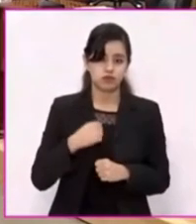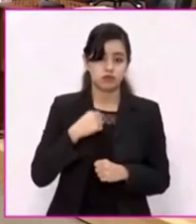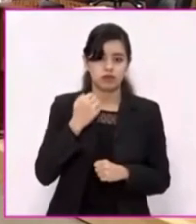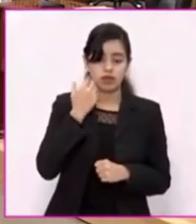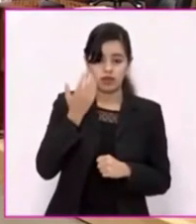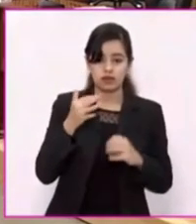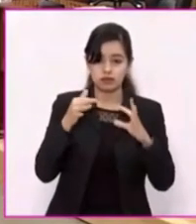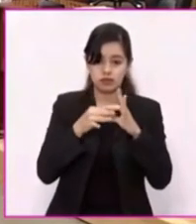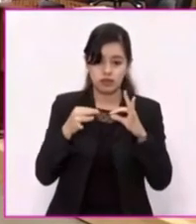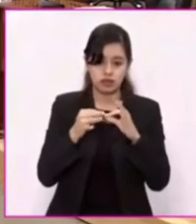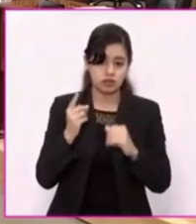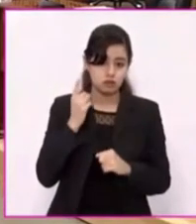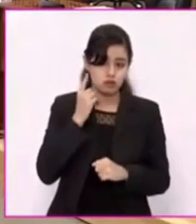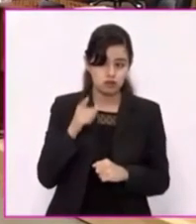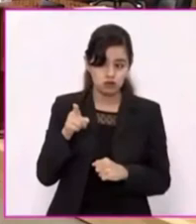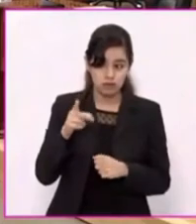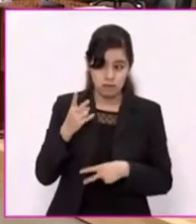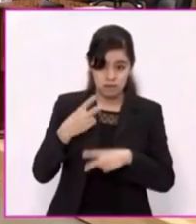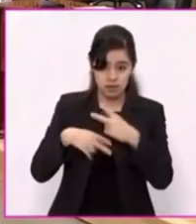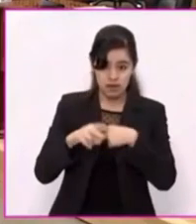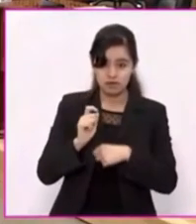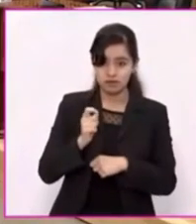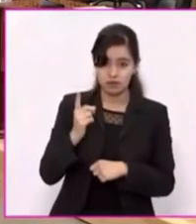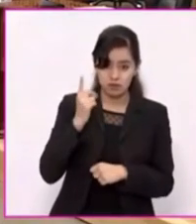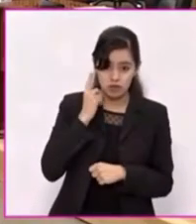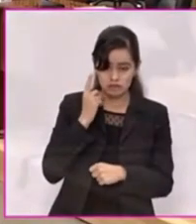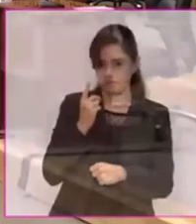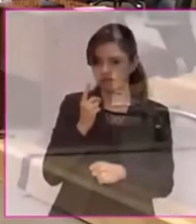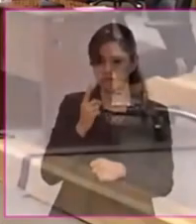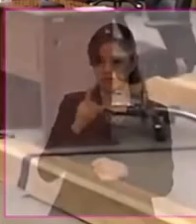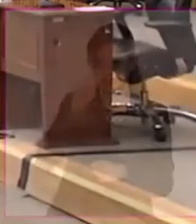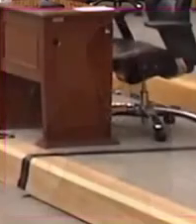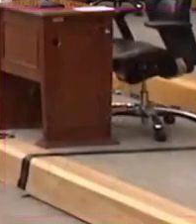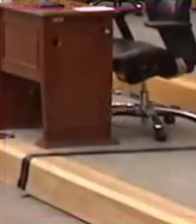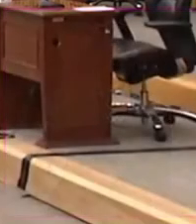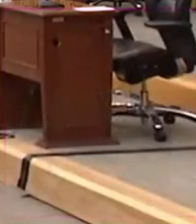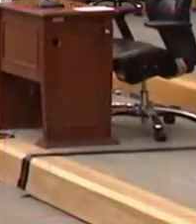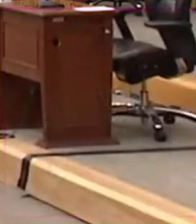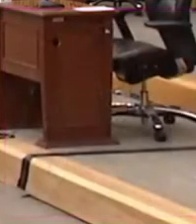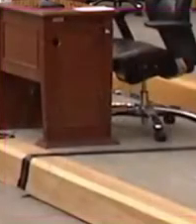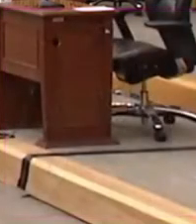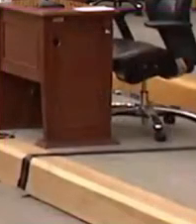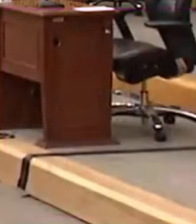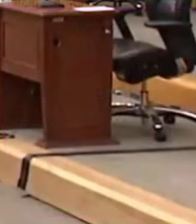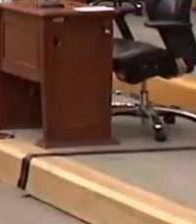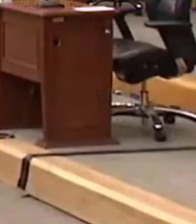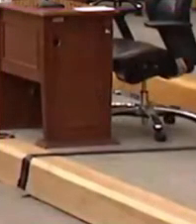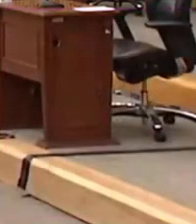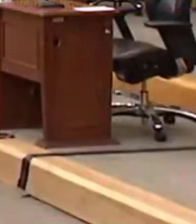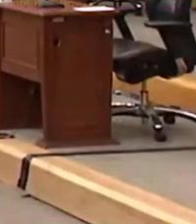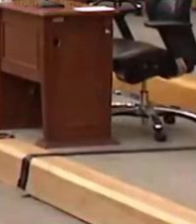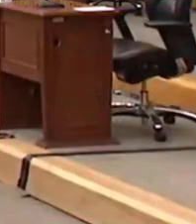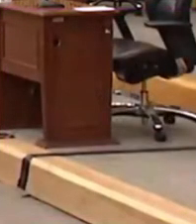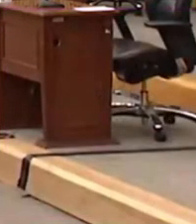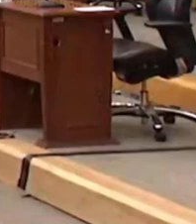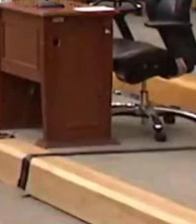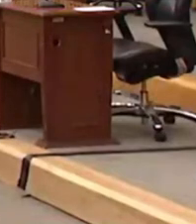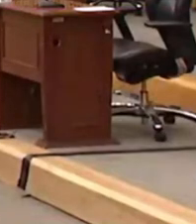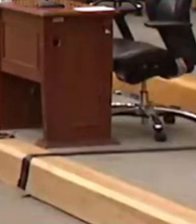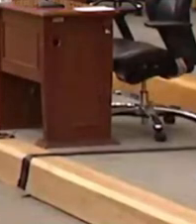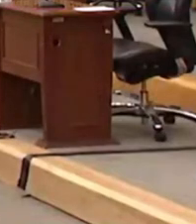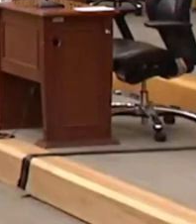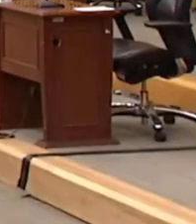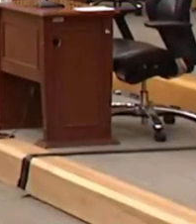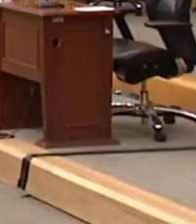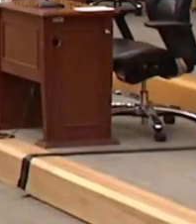comentar, diputado, usted aquí no viene como diputado, viene como consejero del Poder Legislativo y forma parte del Instituto Nacional Electoral. Usted es un integrante del